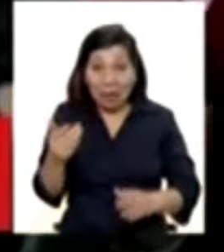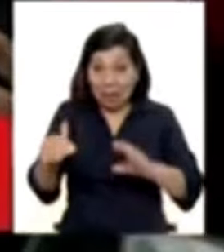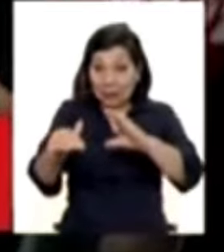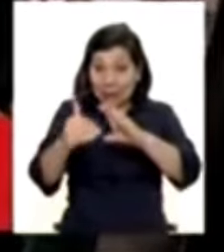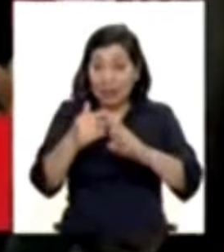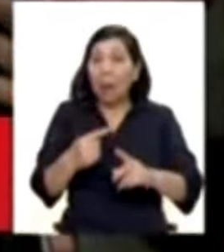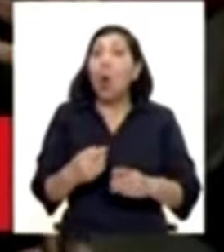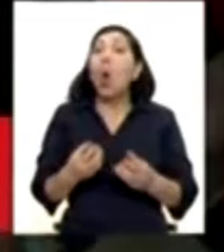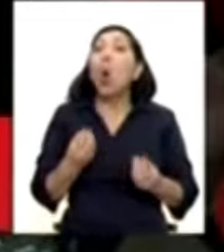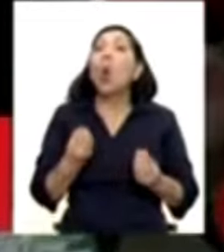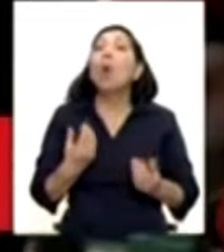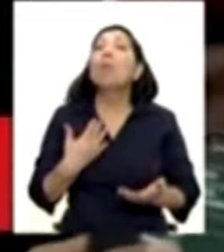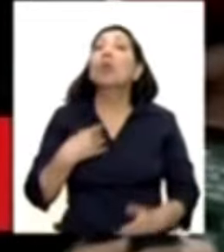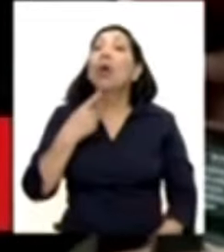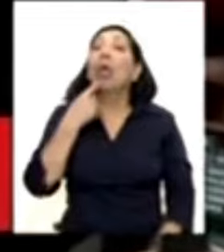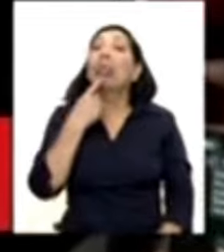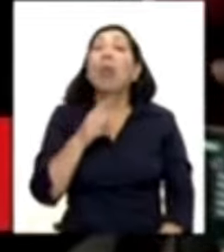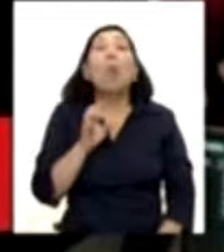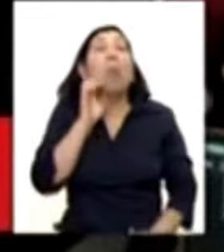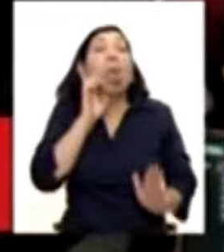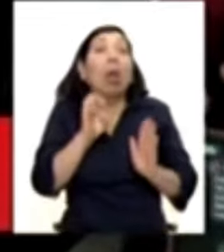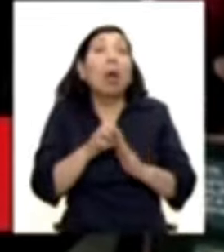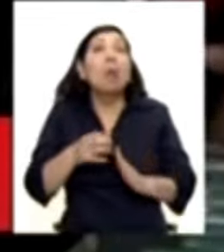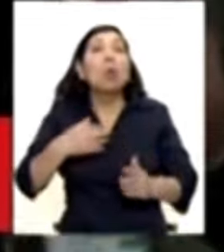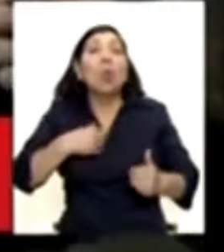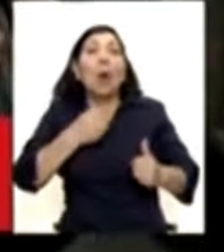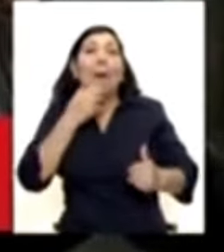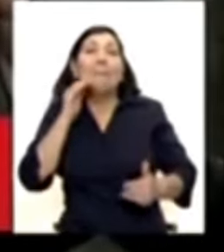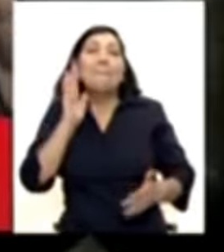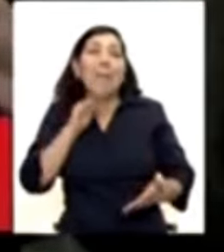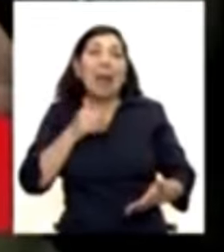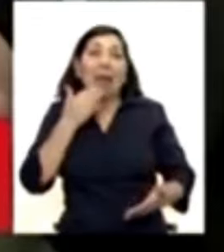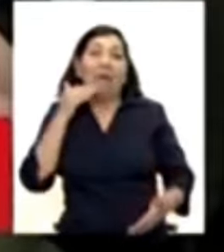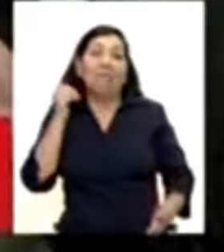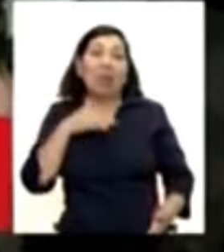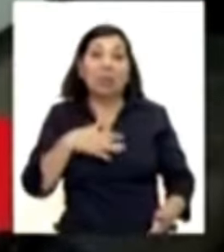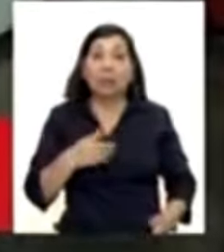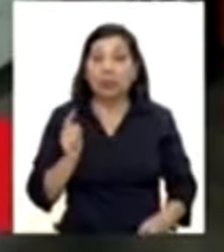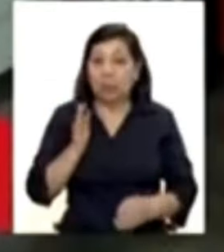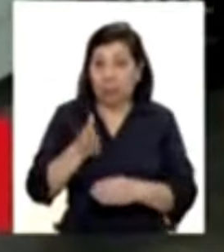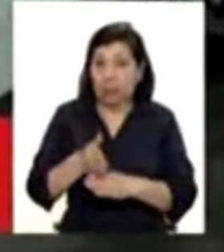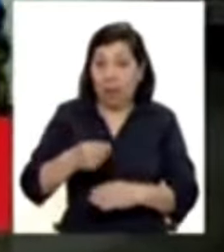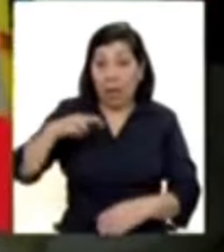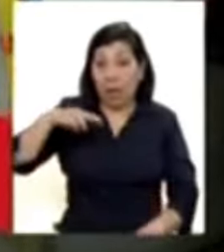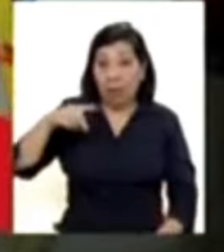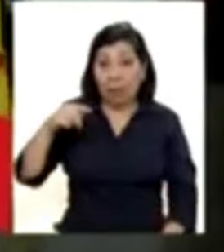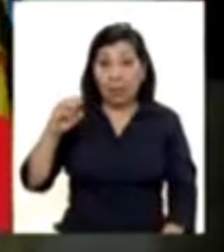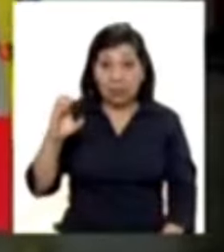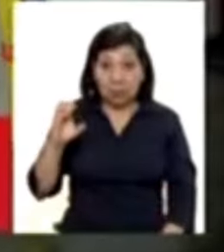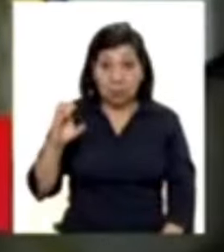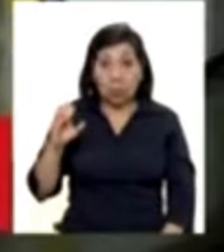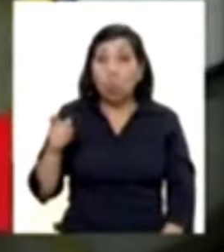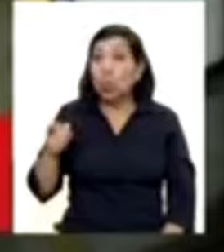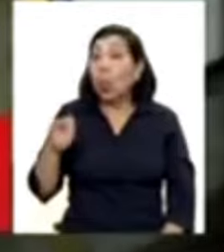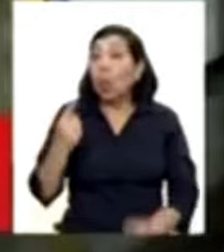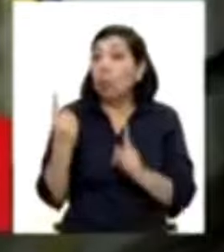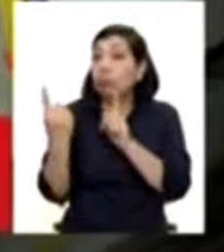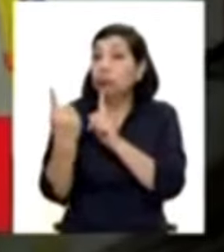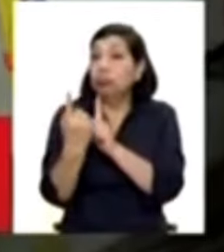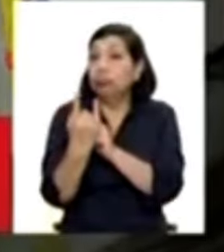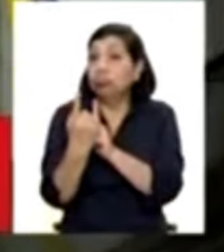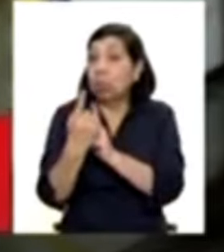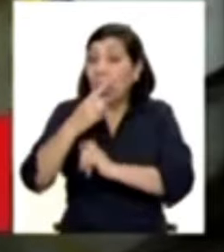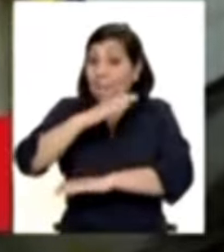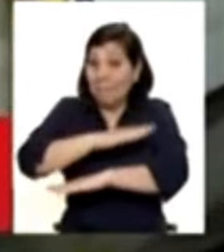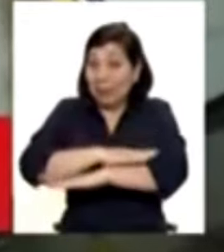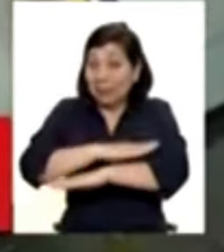están mencionando. ¿Cómo denunciar si es que en caso yo he sido víctima de estafa? Bueno, se acerca al Ministerio de Transportes y Comunicaciones, hace el reclamo pertinente ante nuestra